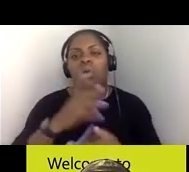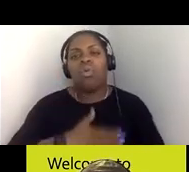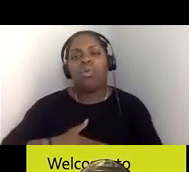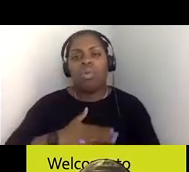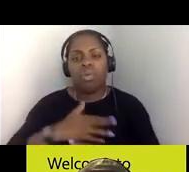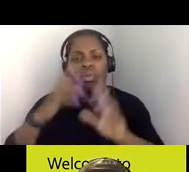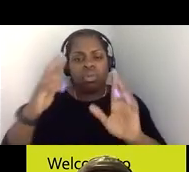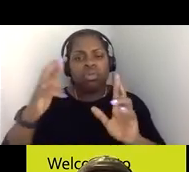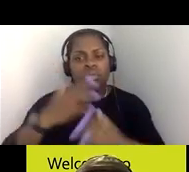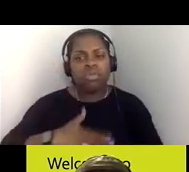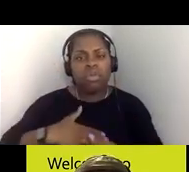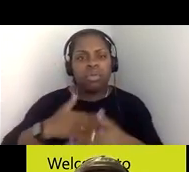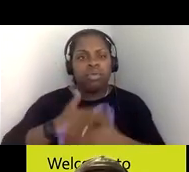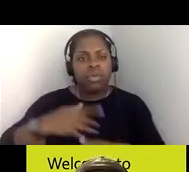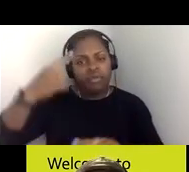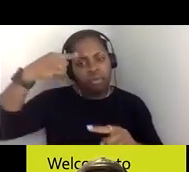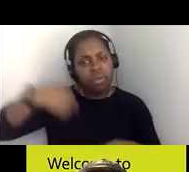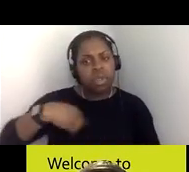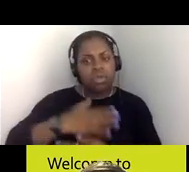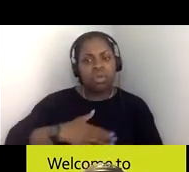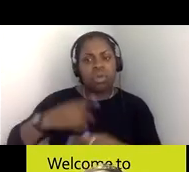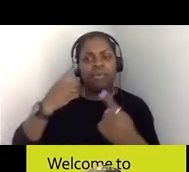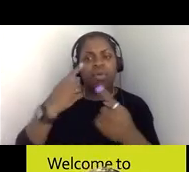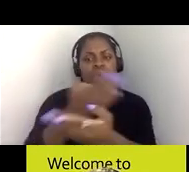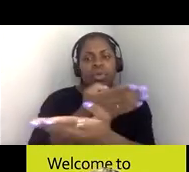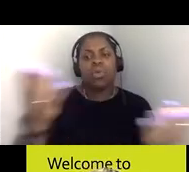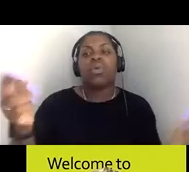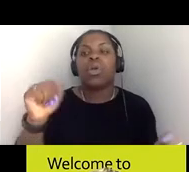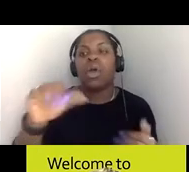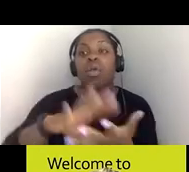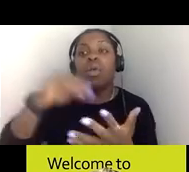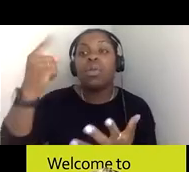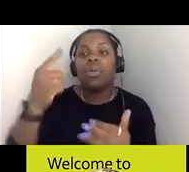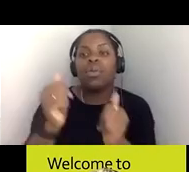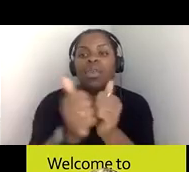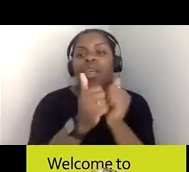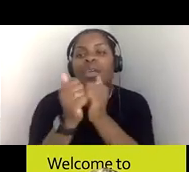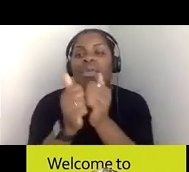que disfruten para nosotros y para ustedes y que podamos aprender algo juntos.